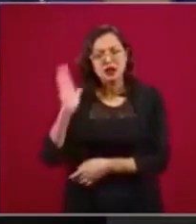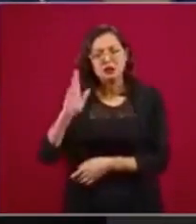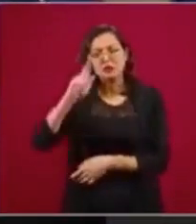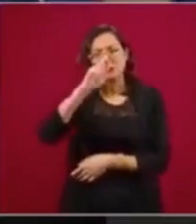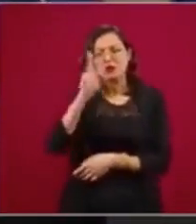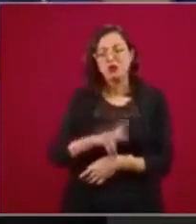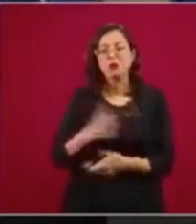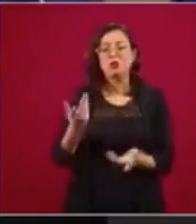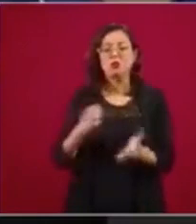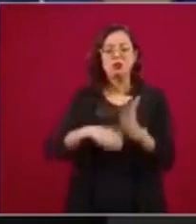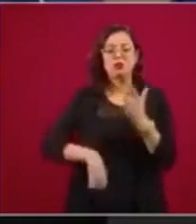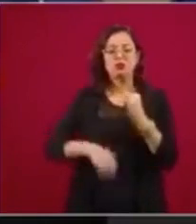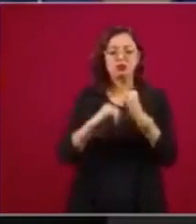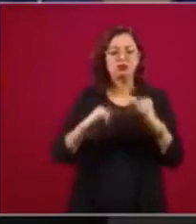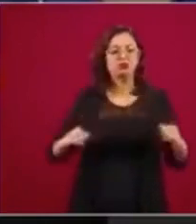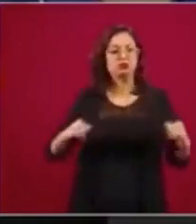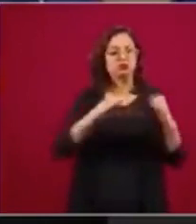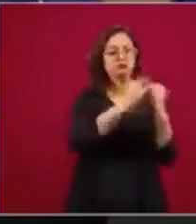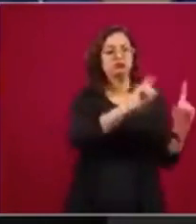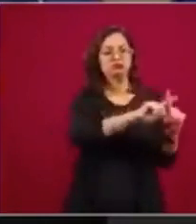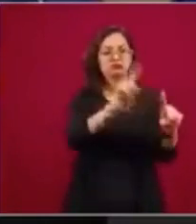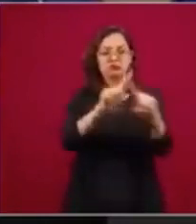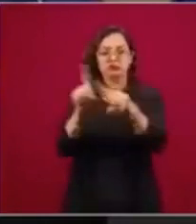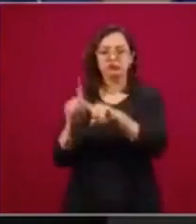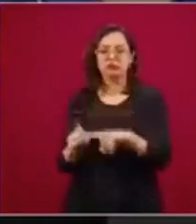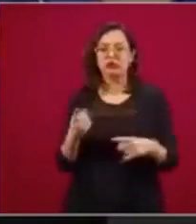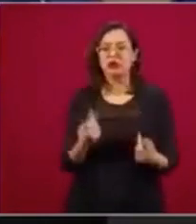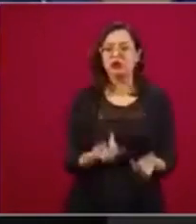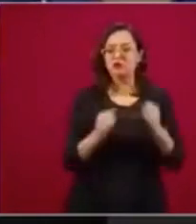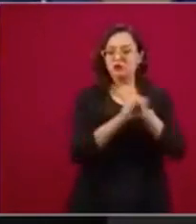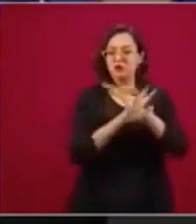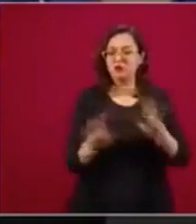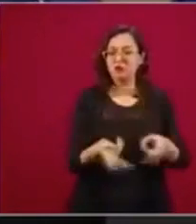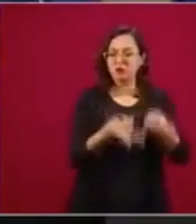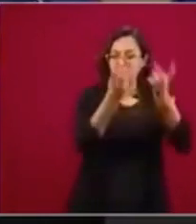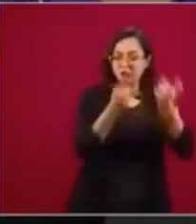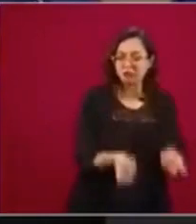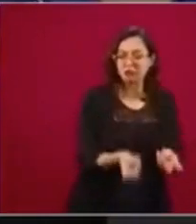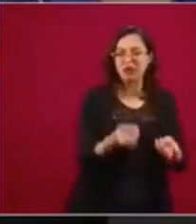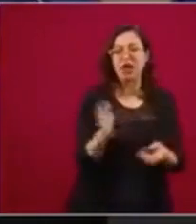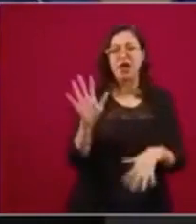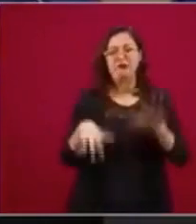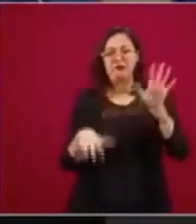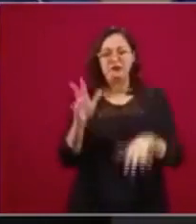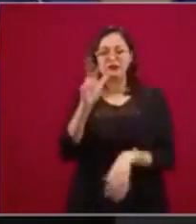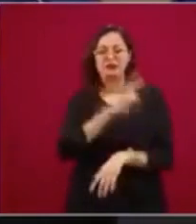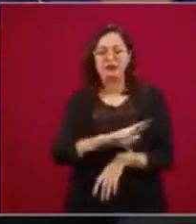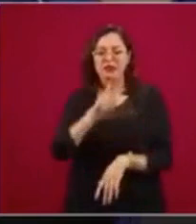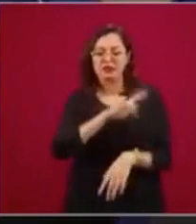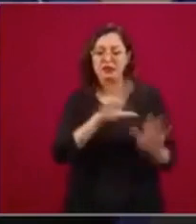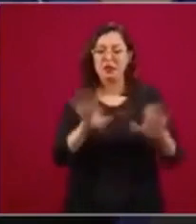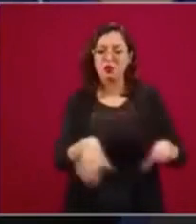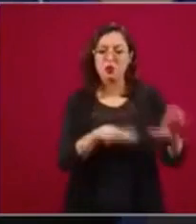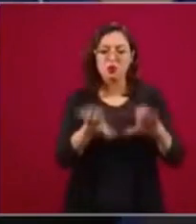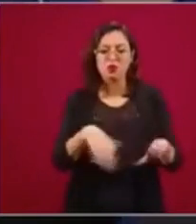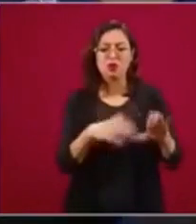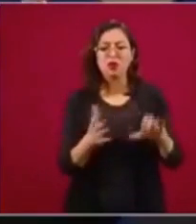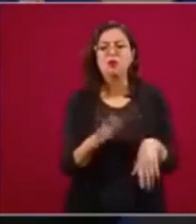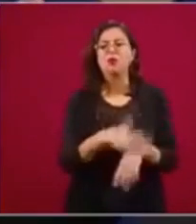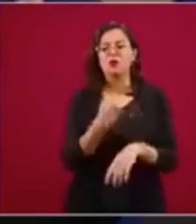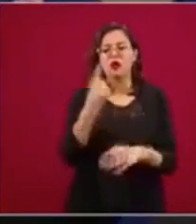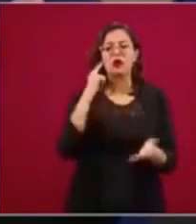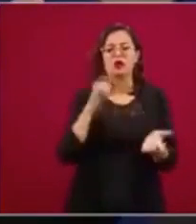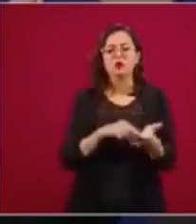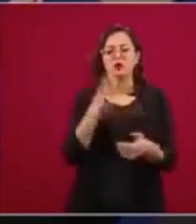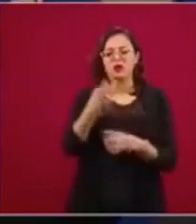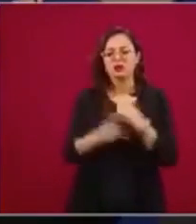hackeadas, por ejemplo. ¿Cuántas instituciones sabe usted que a lo mejor tienen arrendamiento del equipo de cómputo? Porque parece que esta es la situación en la